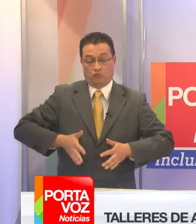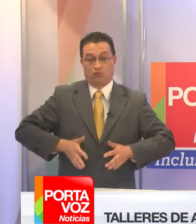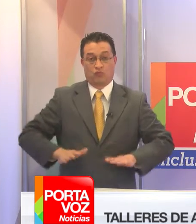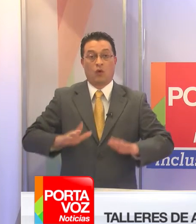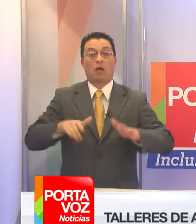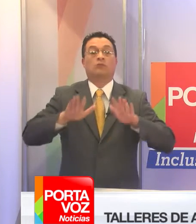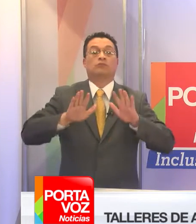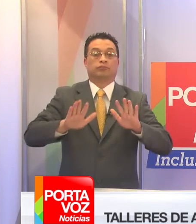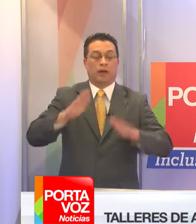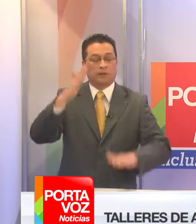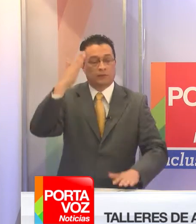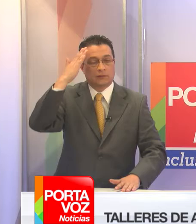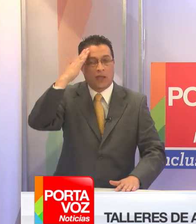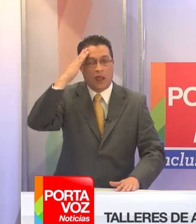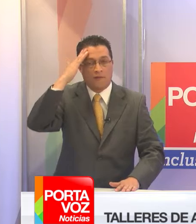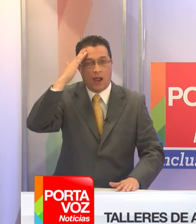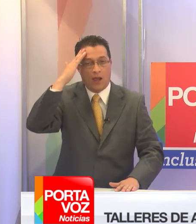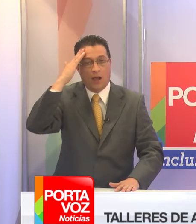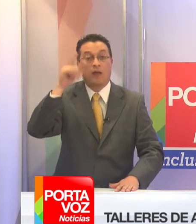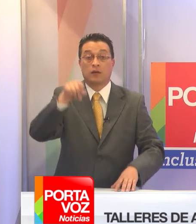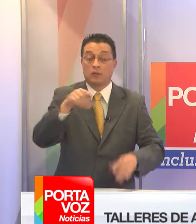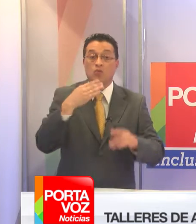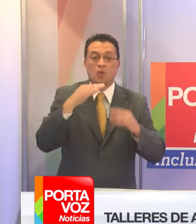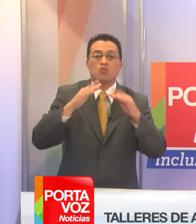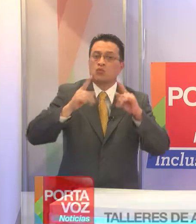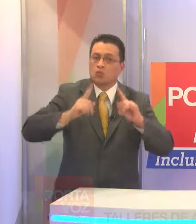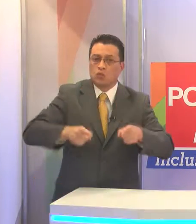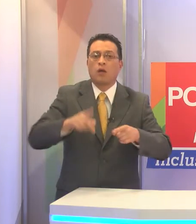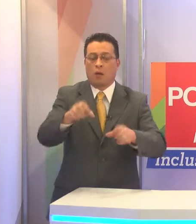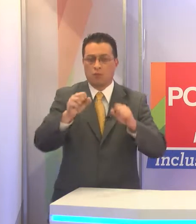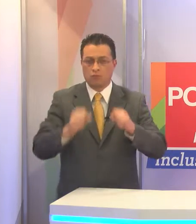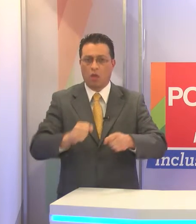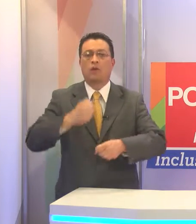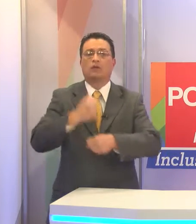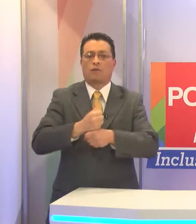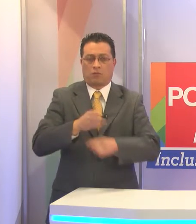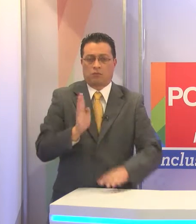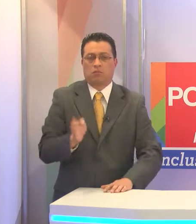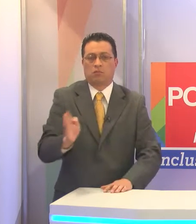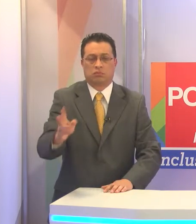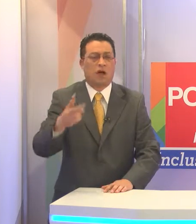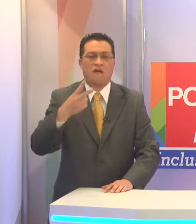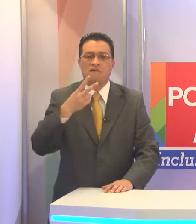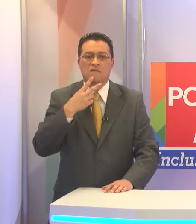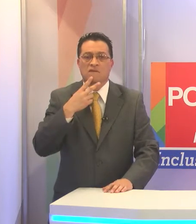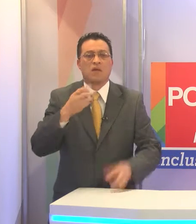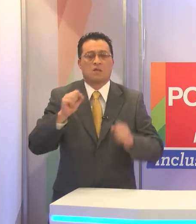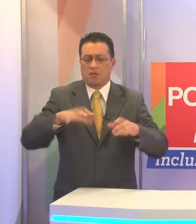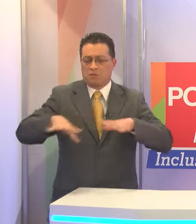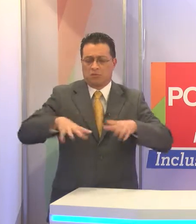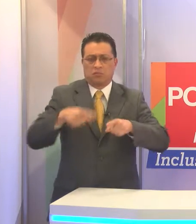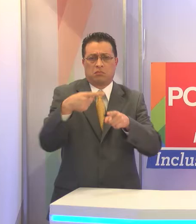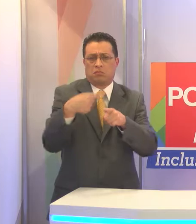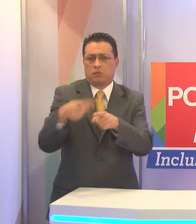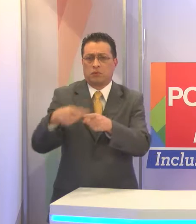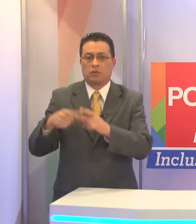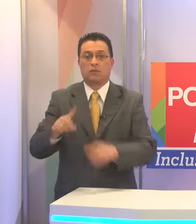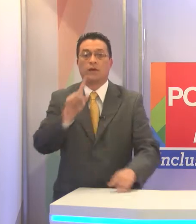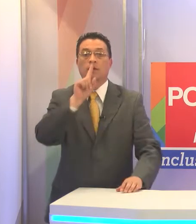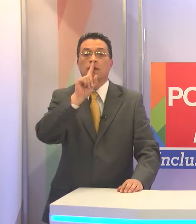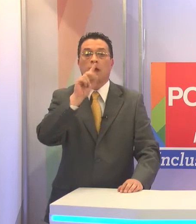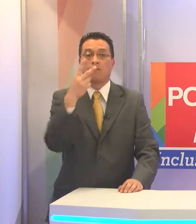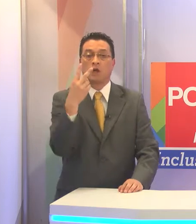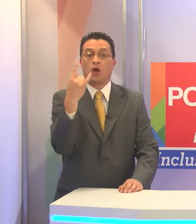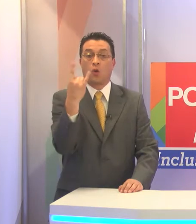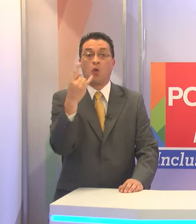parálisis cerebral. Y pese a esto, ella ha podido trabajar y llevar una vida llena de actividades. TVU,